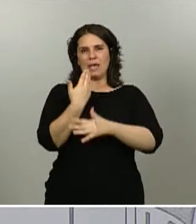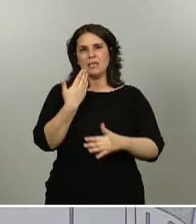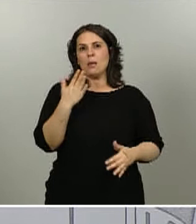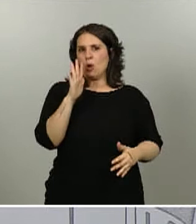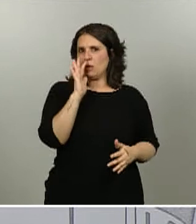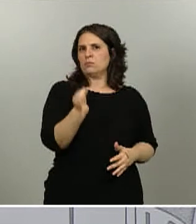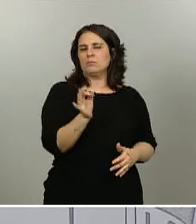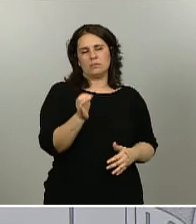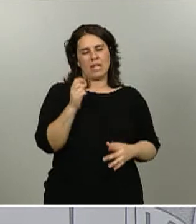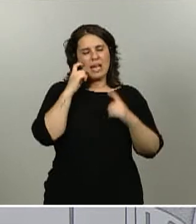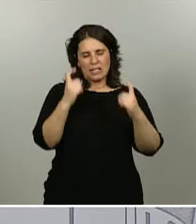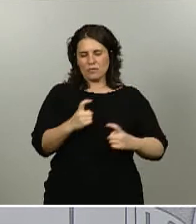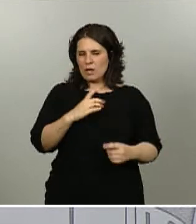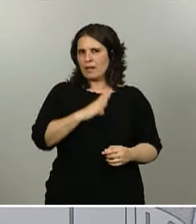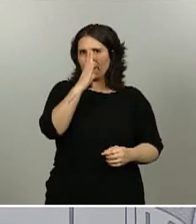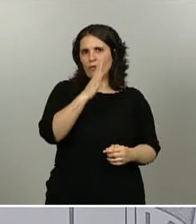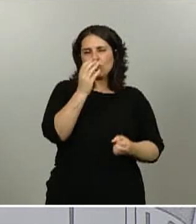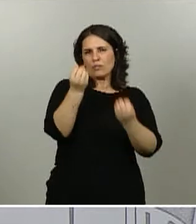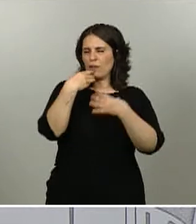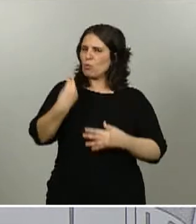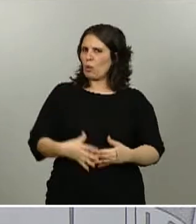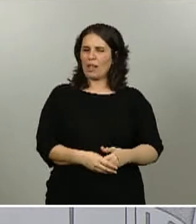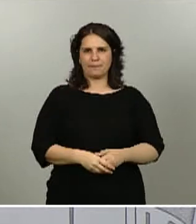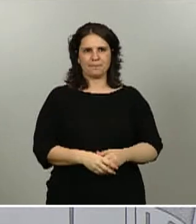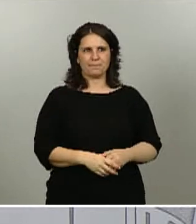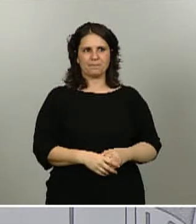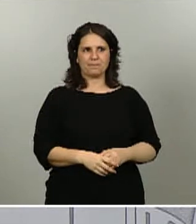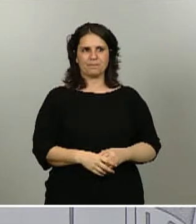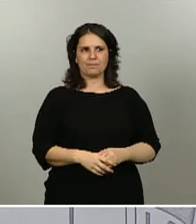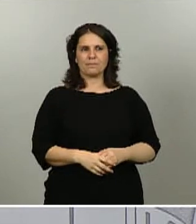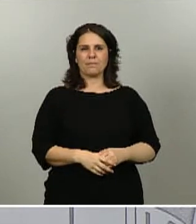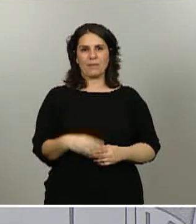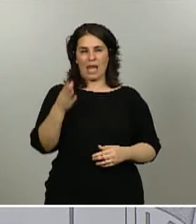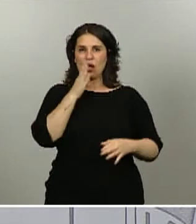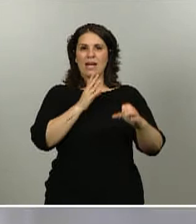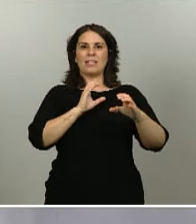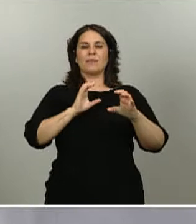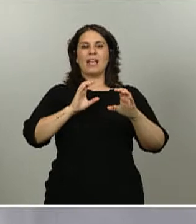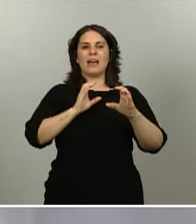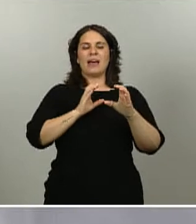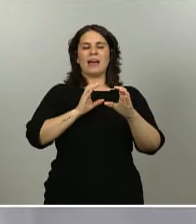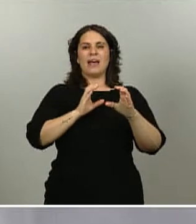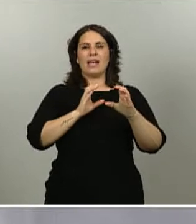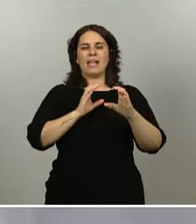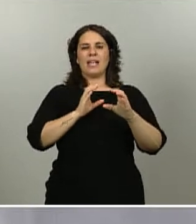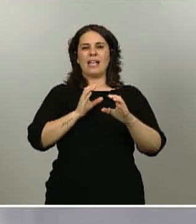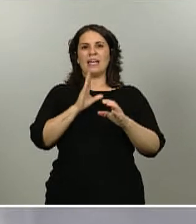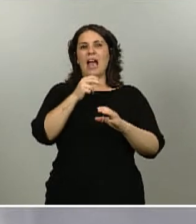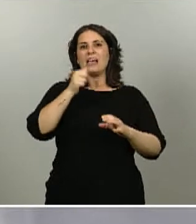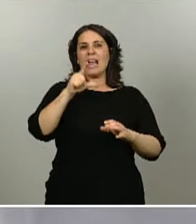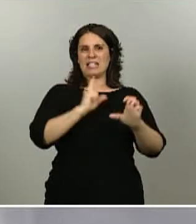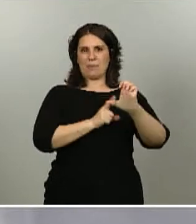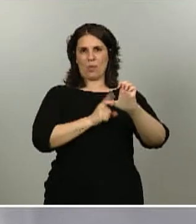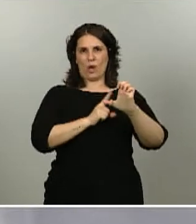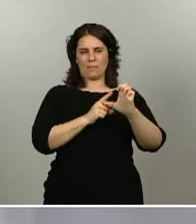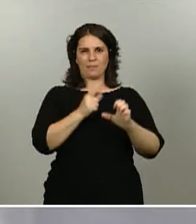importante y una notificación muy buena. Canal Extremadura insiste en si puede aclararle si son 50